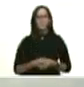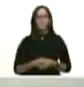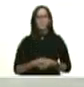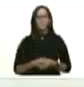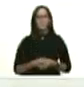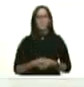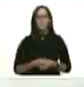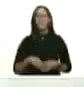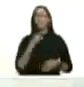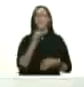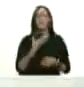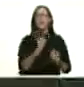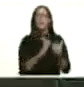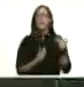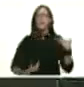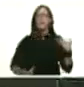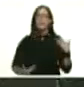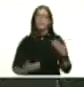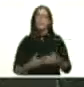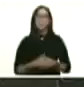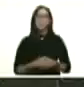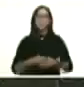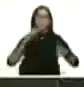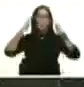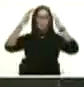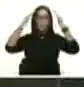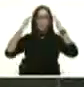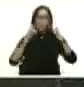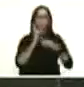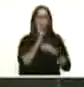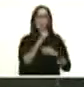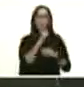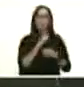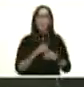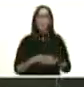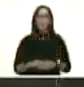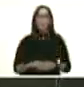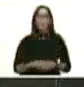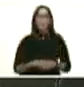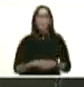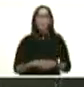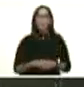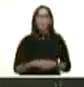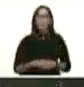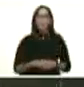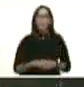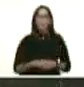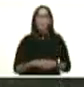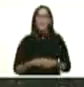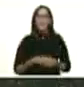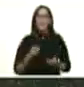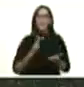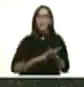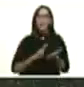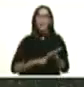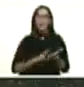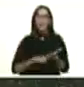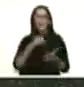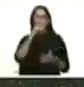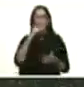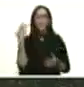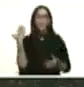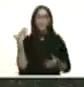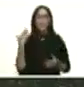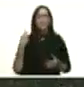bueno presidente un saludo en nombre de todo el pueblo de Trujillo es verdad el año pasado